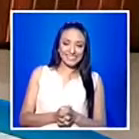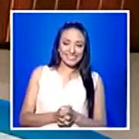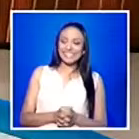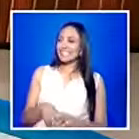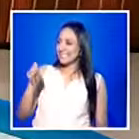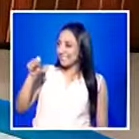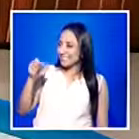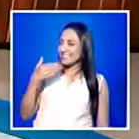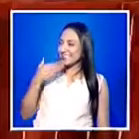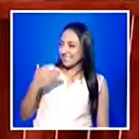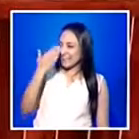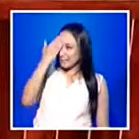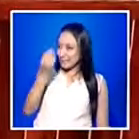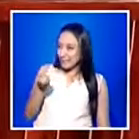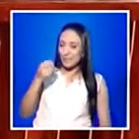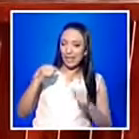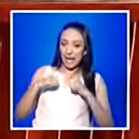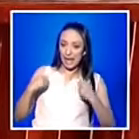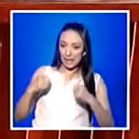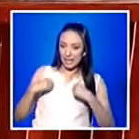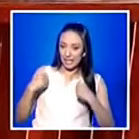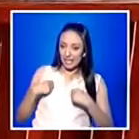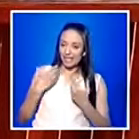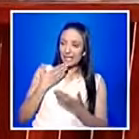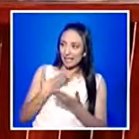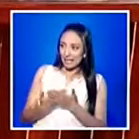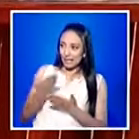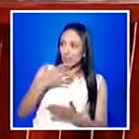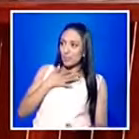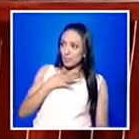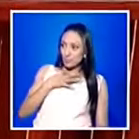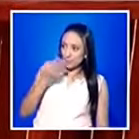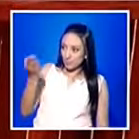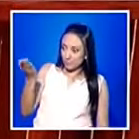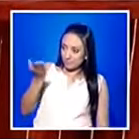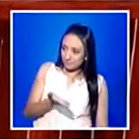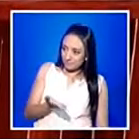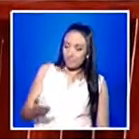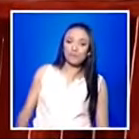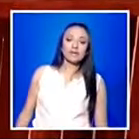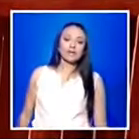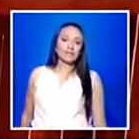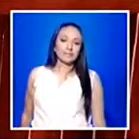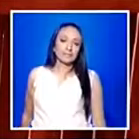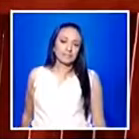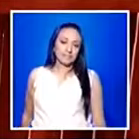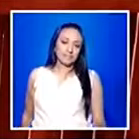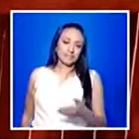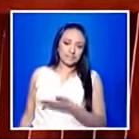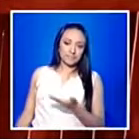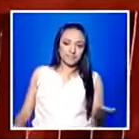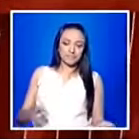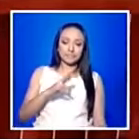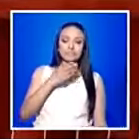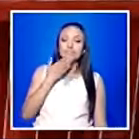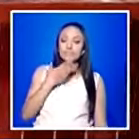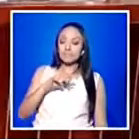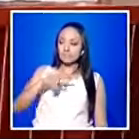Buenos días, Andreita. Un gusto recibirles aquí a Ecuavisa, a este prestigioso